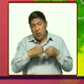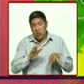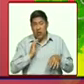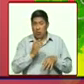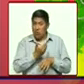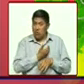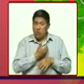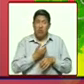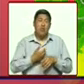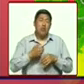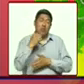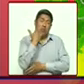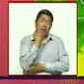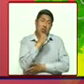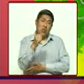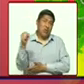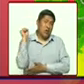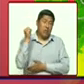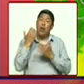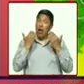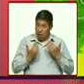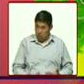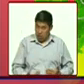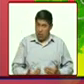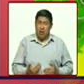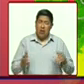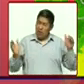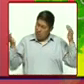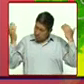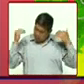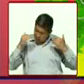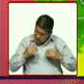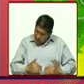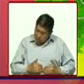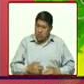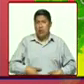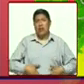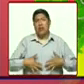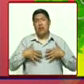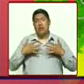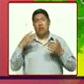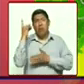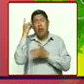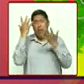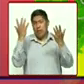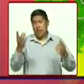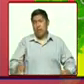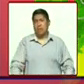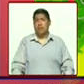nuestra Amazonía. Es la situación actual, la crisis y la tragedia que vive Bolivia.